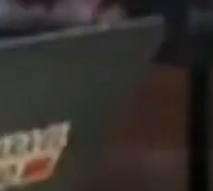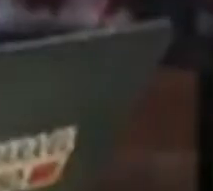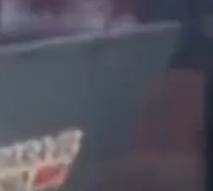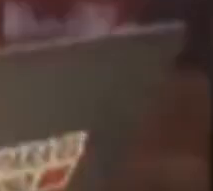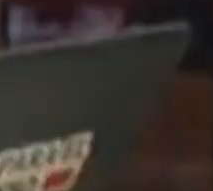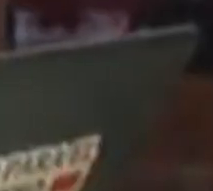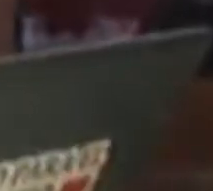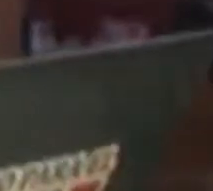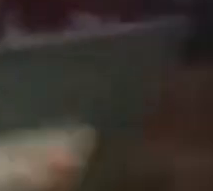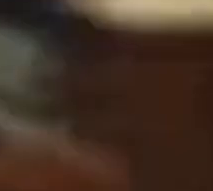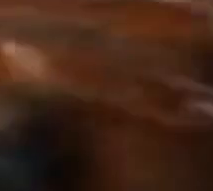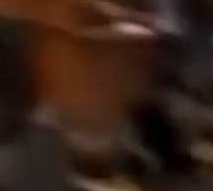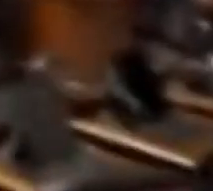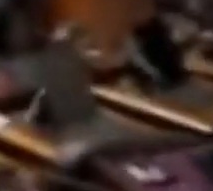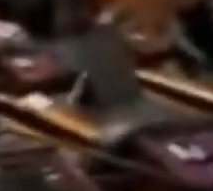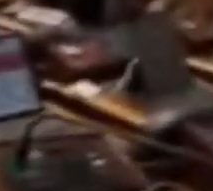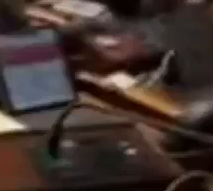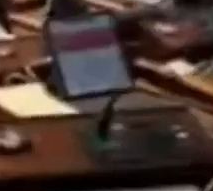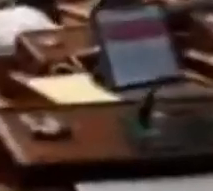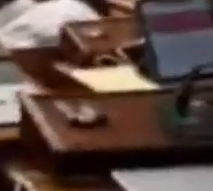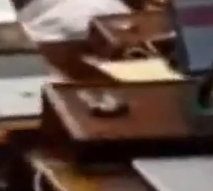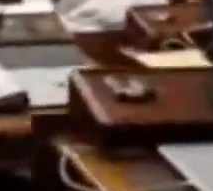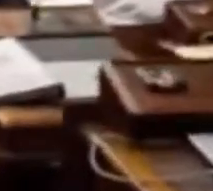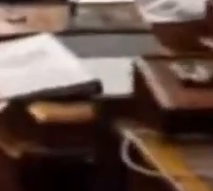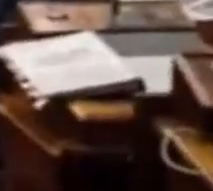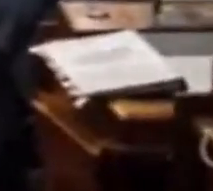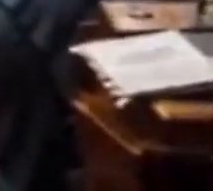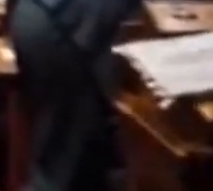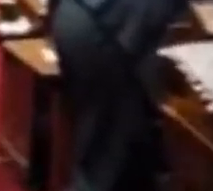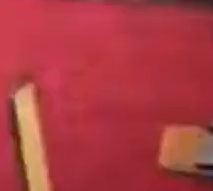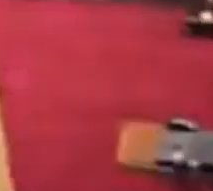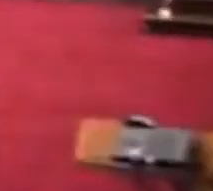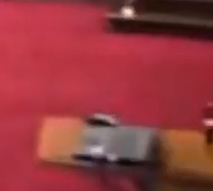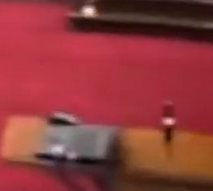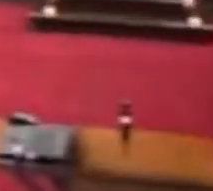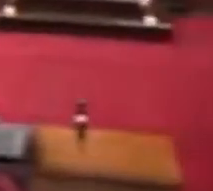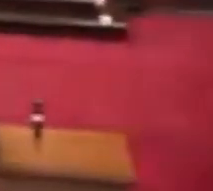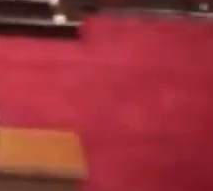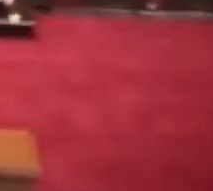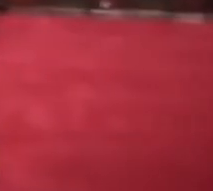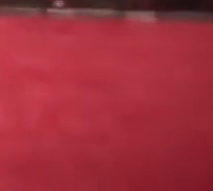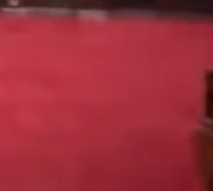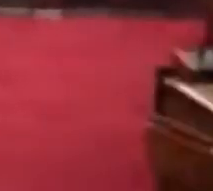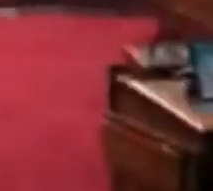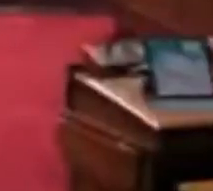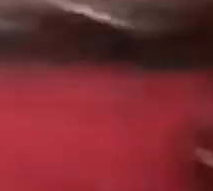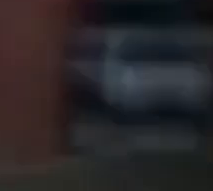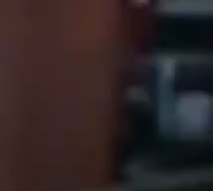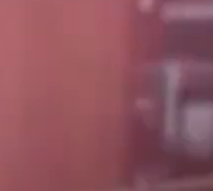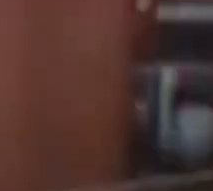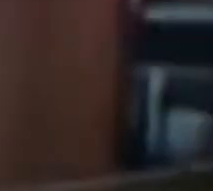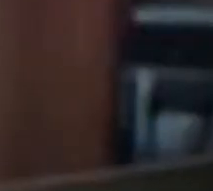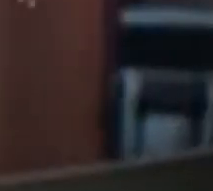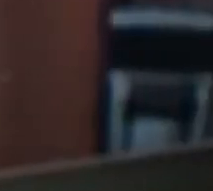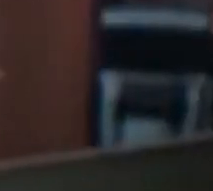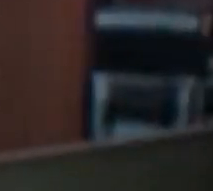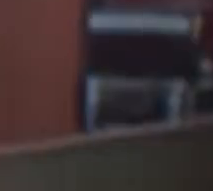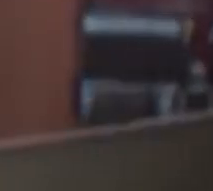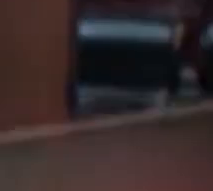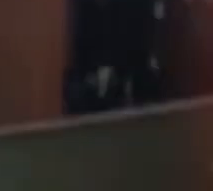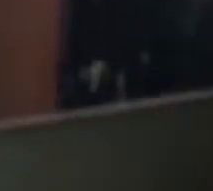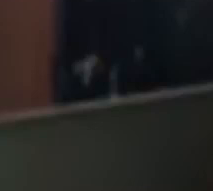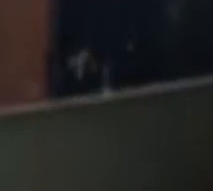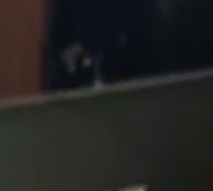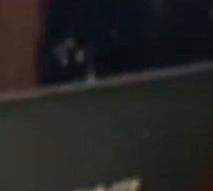sucesos más importantes con la cobertura más completa de todo lo que sucede en el Poder Legislativo. Congreso Noticias, edición